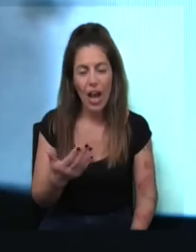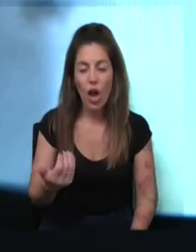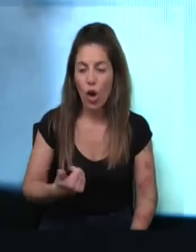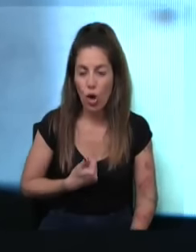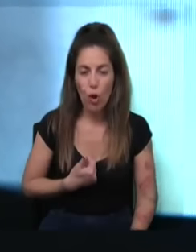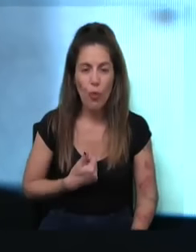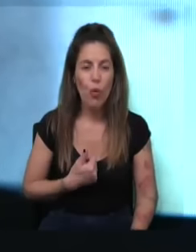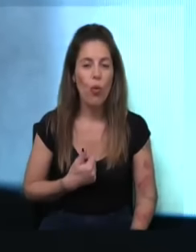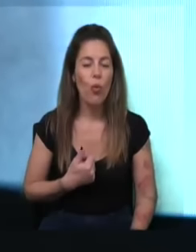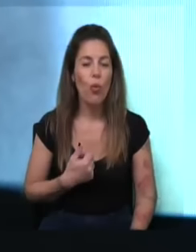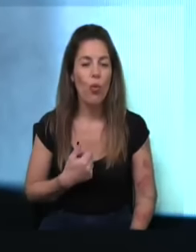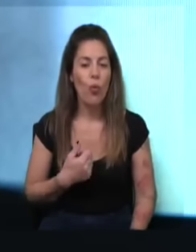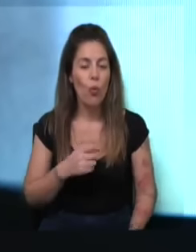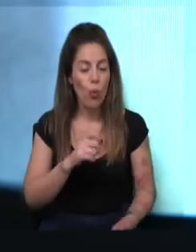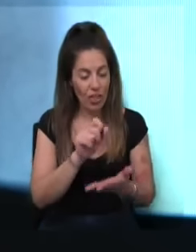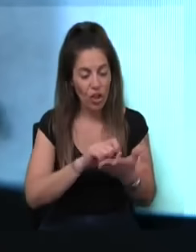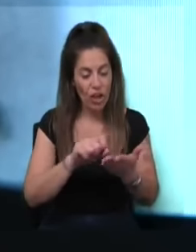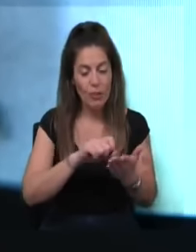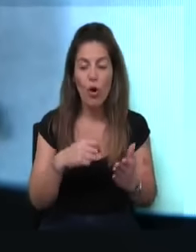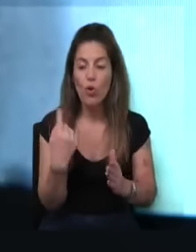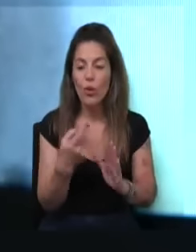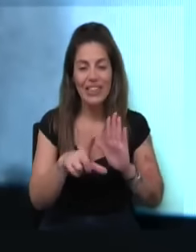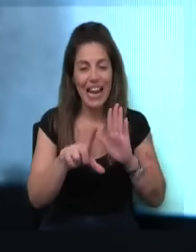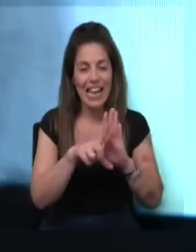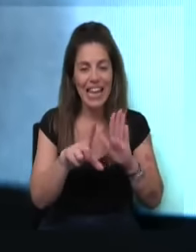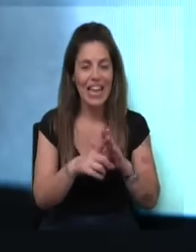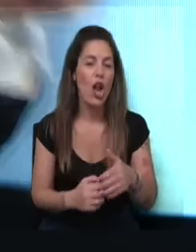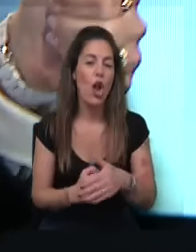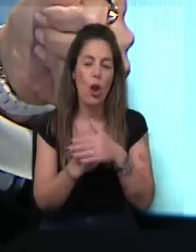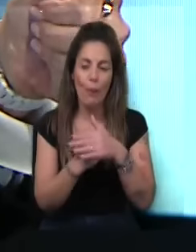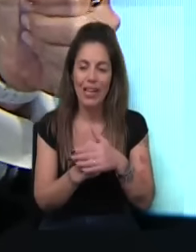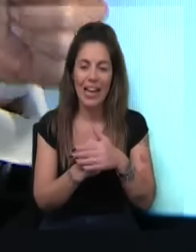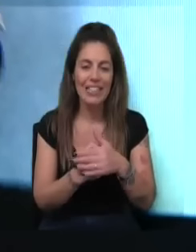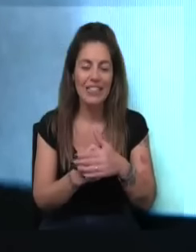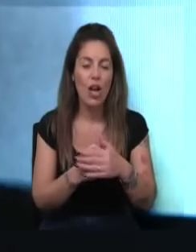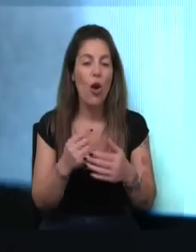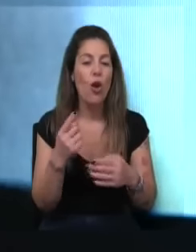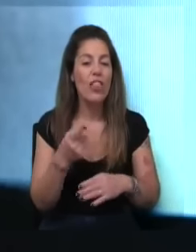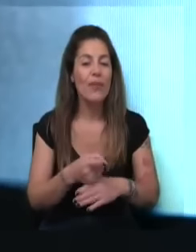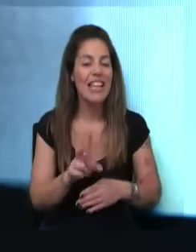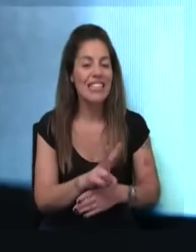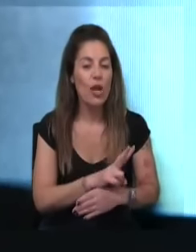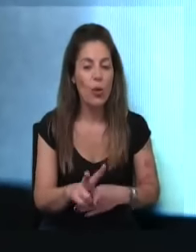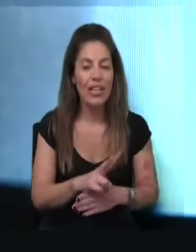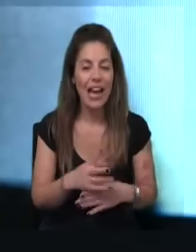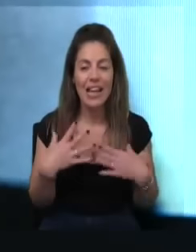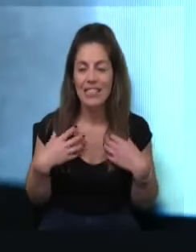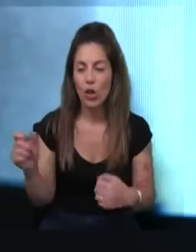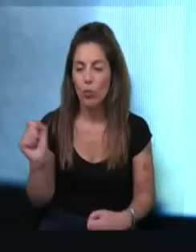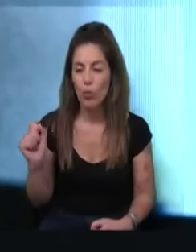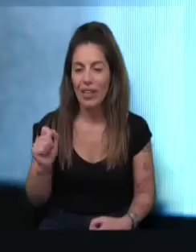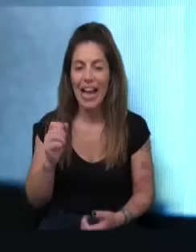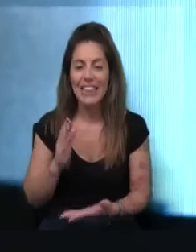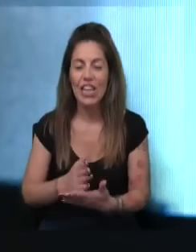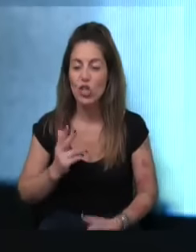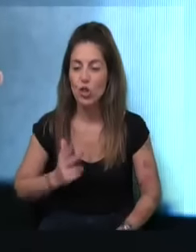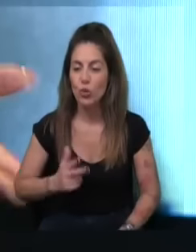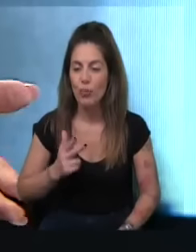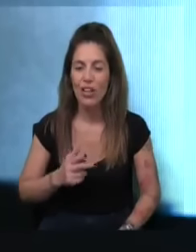escribimos nuestra ley Los pilares deben ser seguridad salud pública y de derechos humanos y el